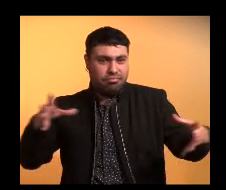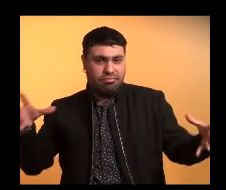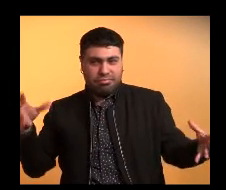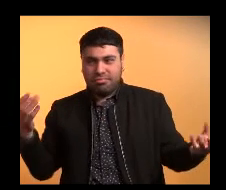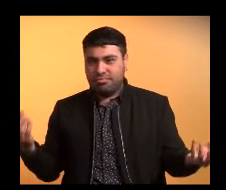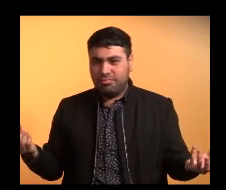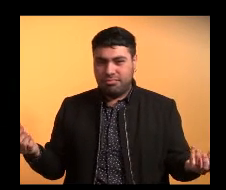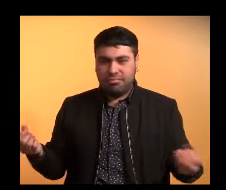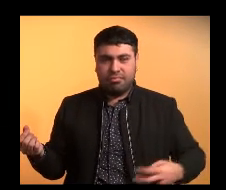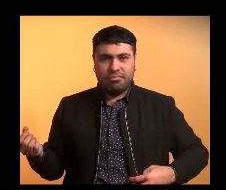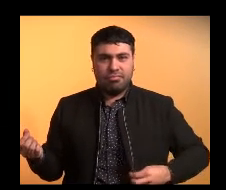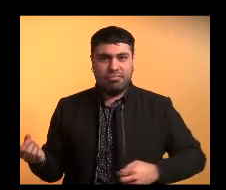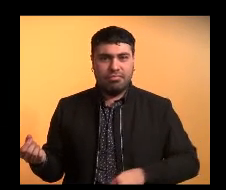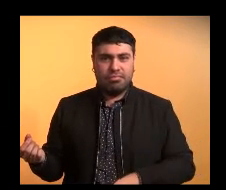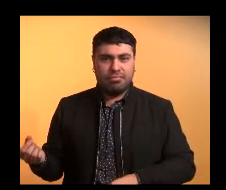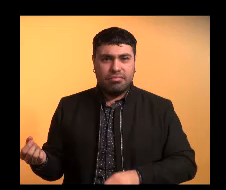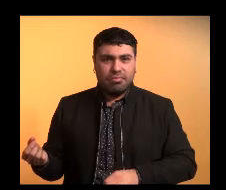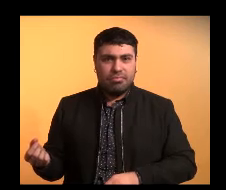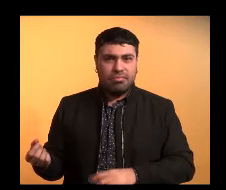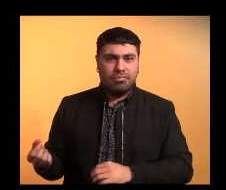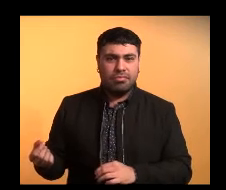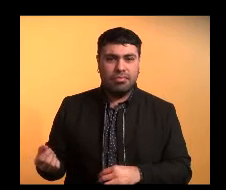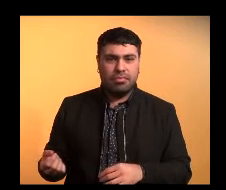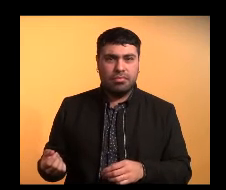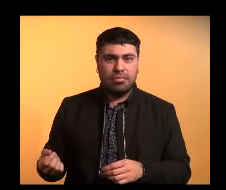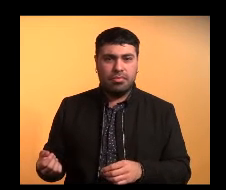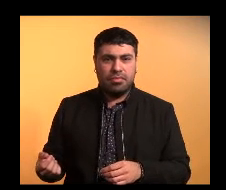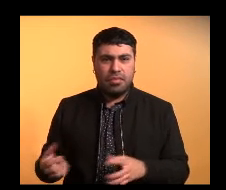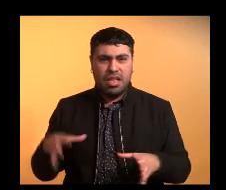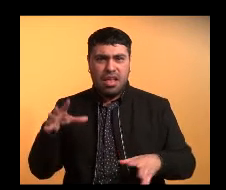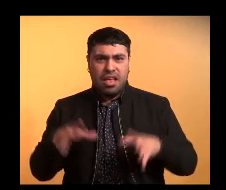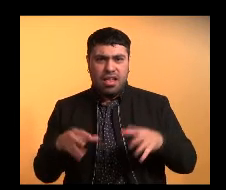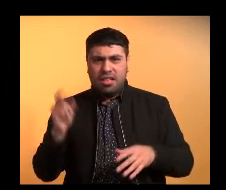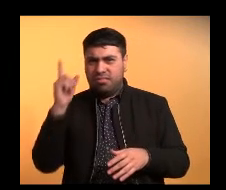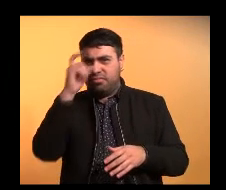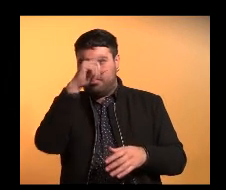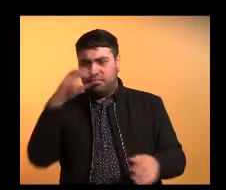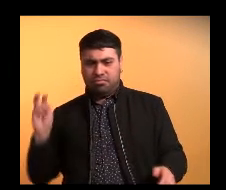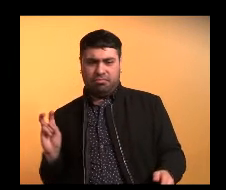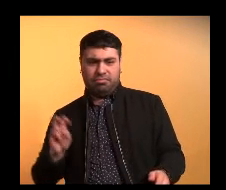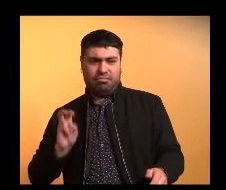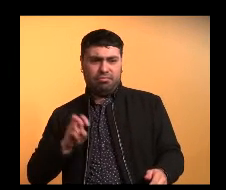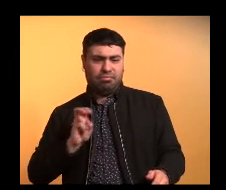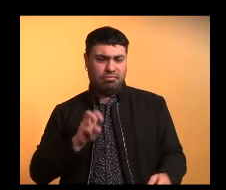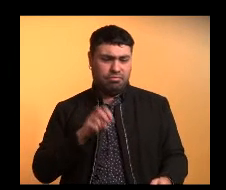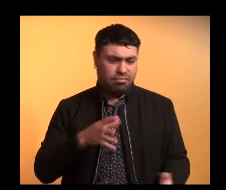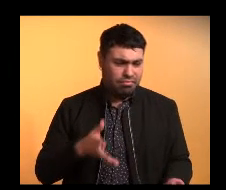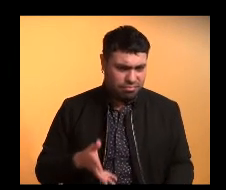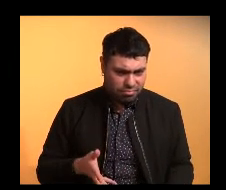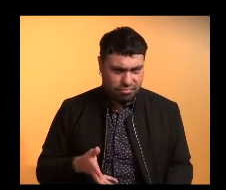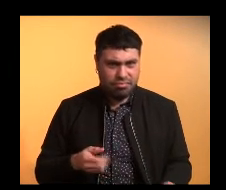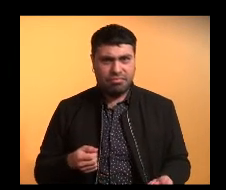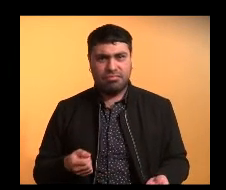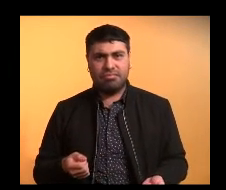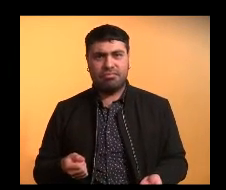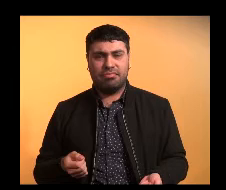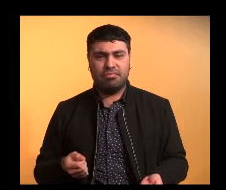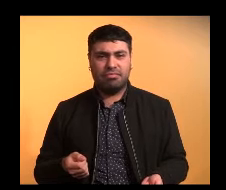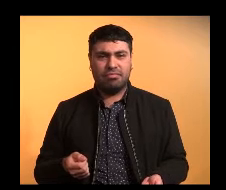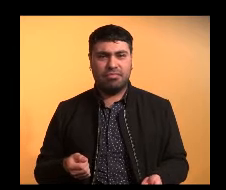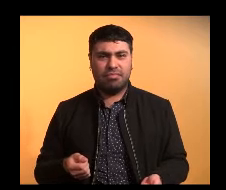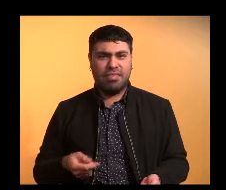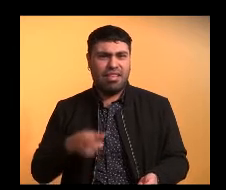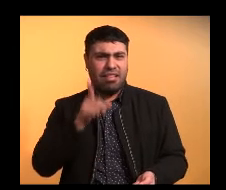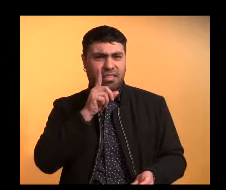tener bastante cuidado. Yo casi me caigo acá tratando de llegar y hacer algunas mediciones y sacar esa fotografía. Es una alga que además es